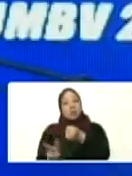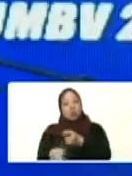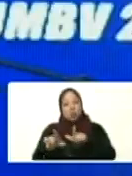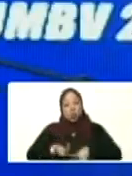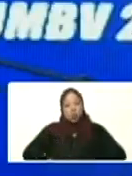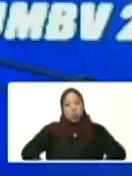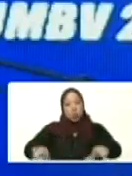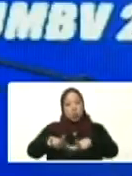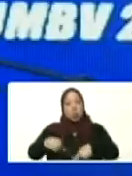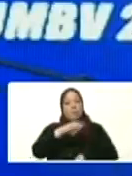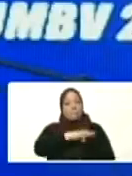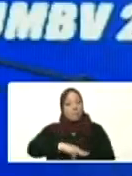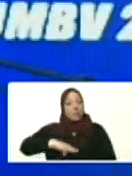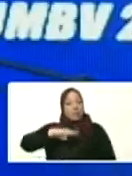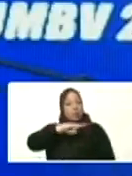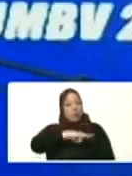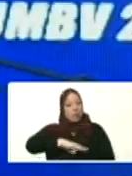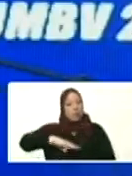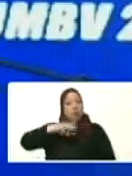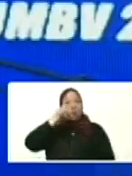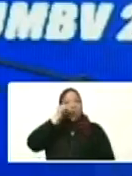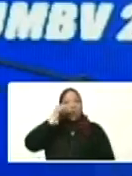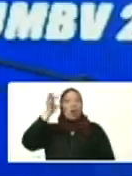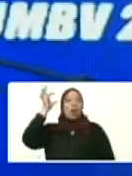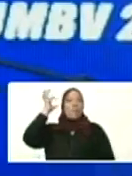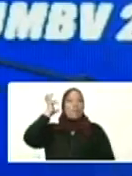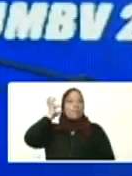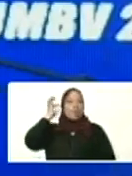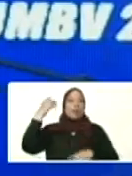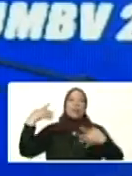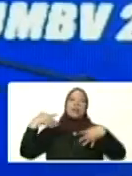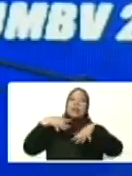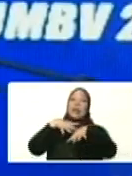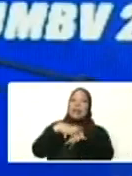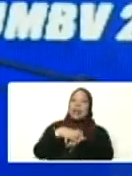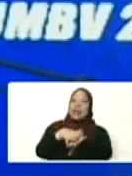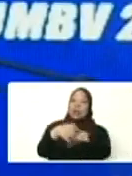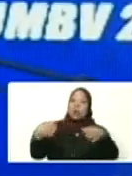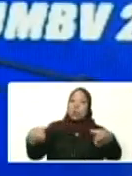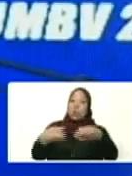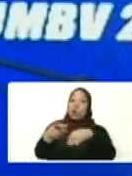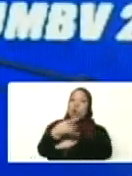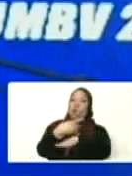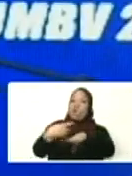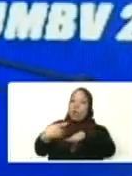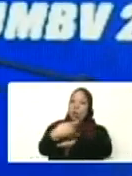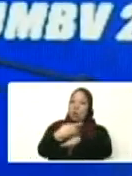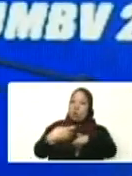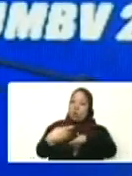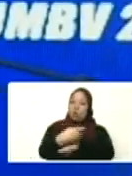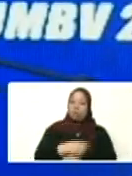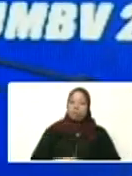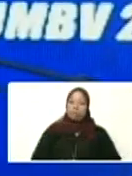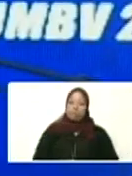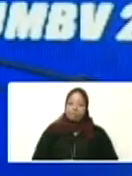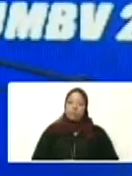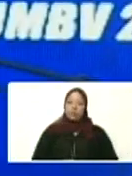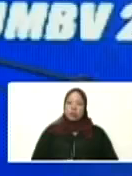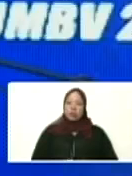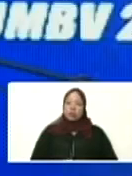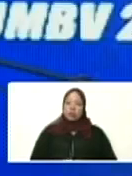sectoriales, ministros, ministras, integrantes del gabinete ejecutivo, General en